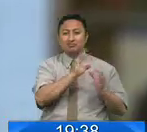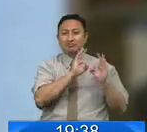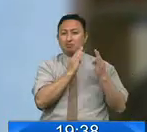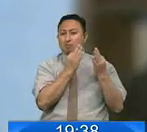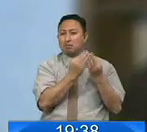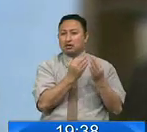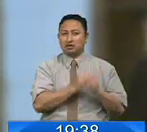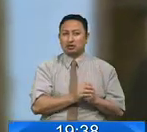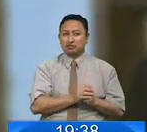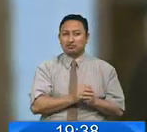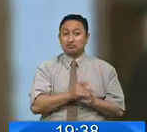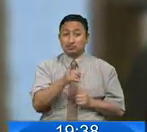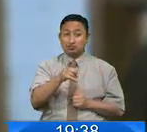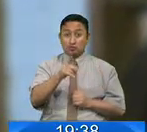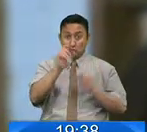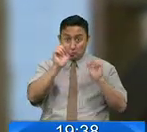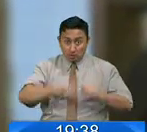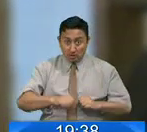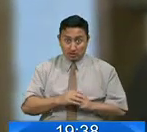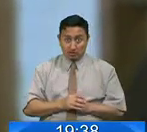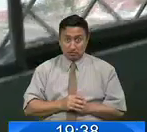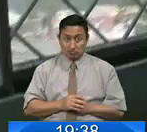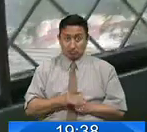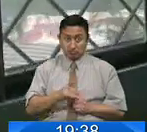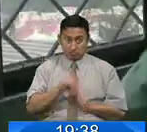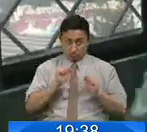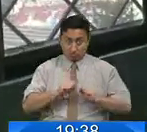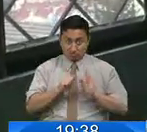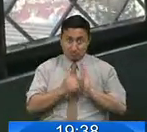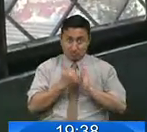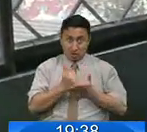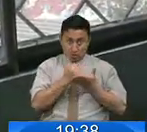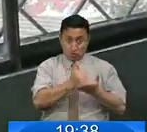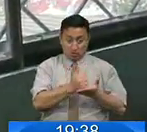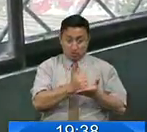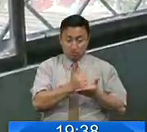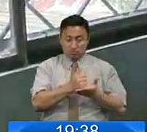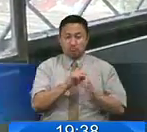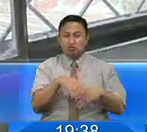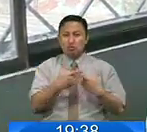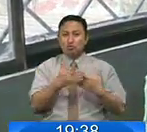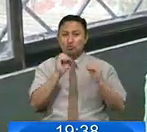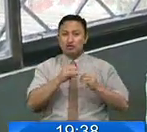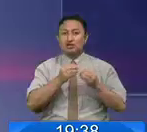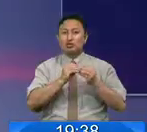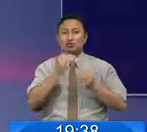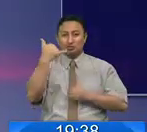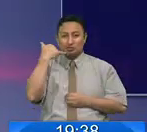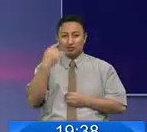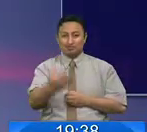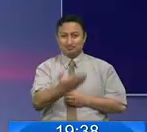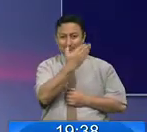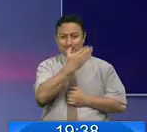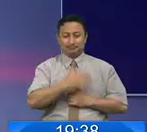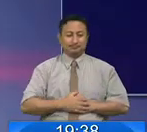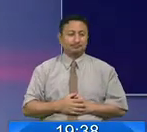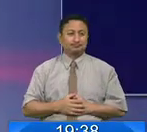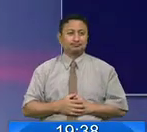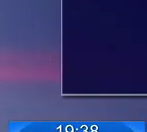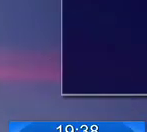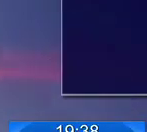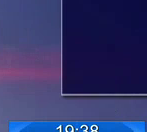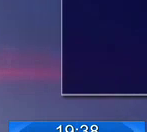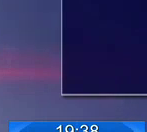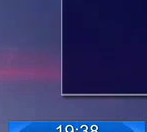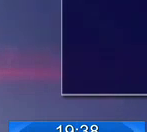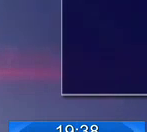familia y si usted amigo televidente desea colaborar puede comunicarse al número 09 8